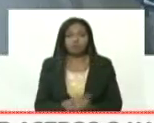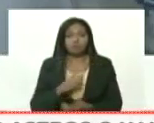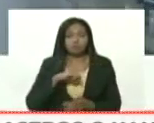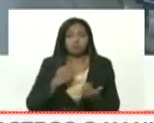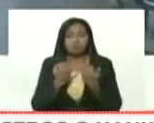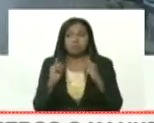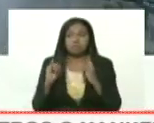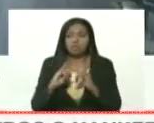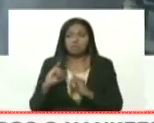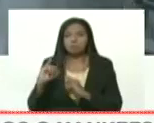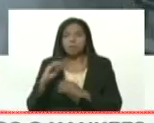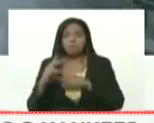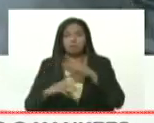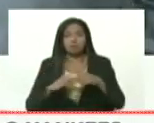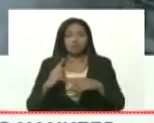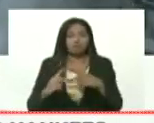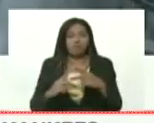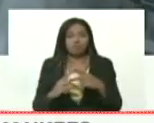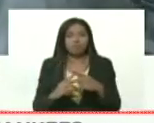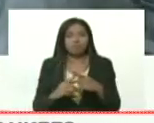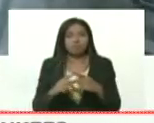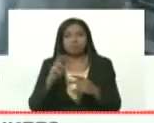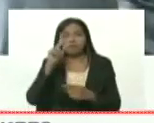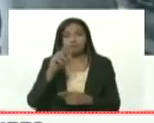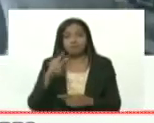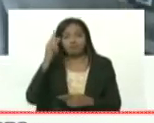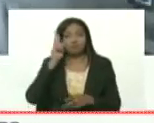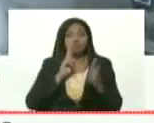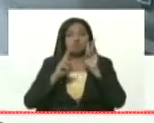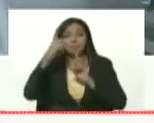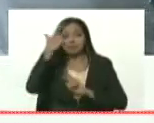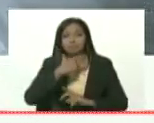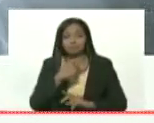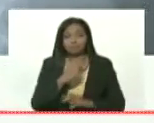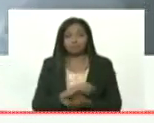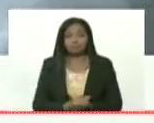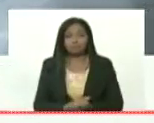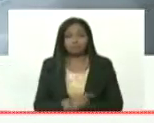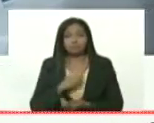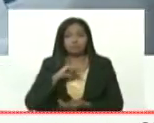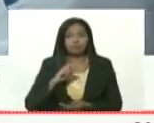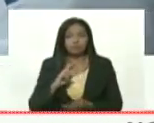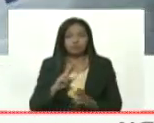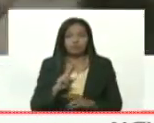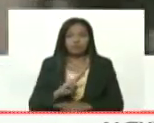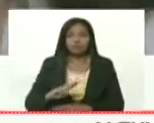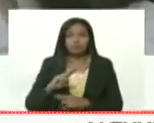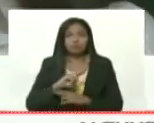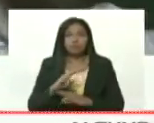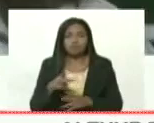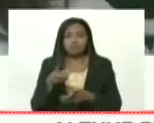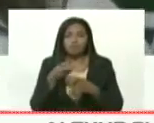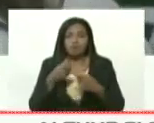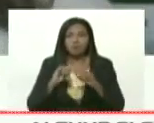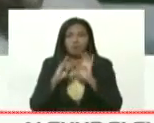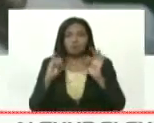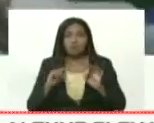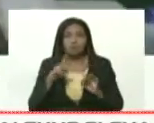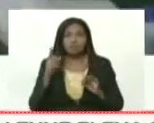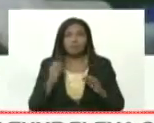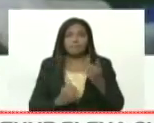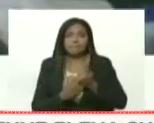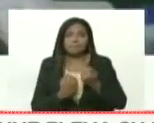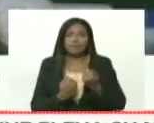independizar de estos productos de uso diario. Ya estamos en el factor de esencia usando extractos elaborados por nosotros en base